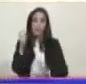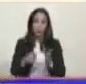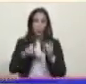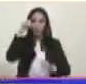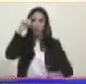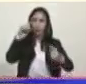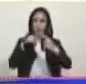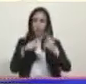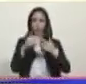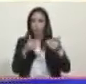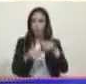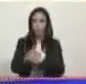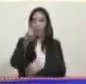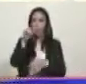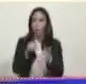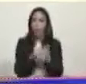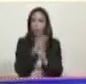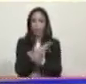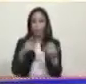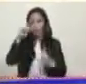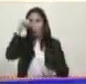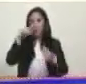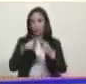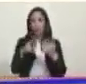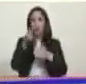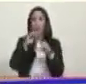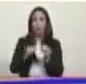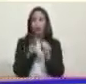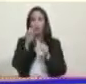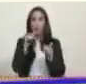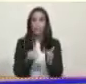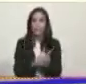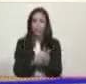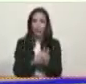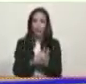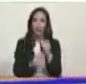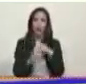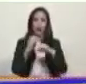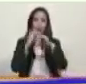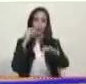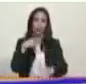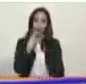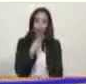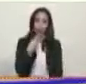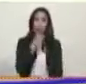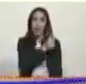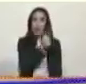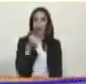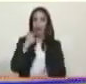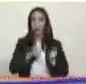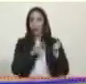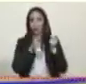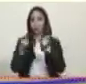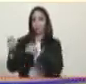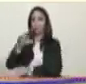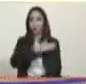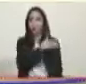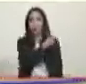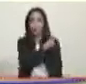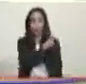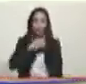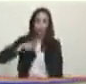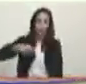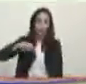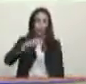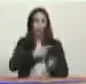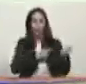ahí dimos el inicio, mi comandante, en la entrega de los repuestos a cada uno de los directores de las TRAN de cada uno de los estados,